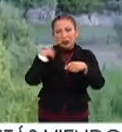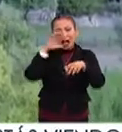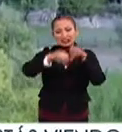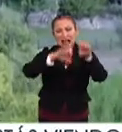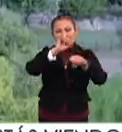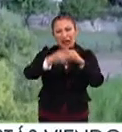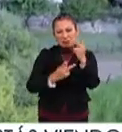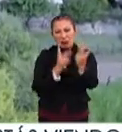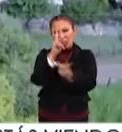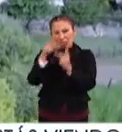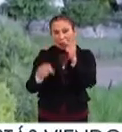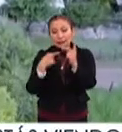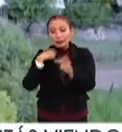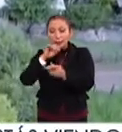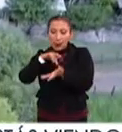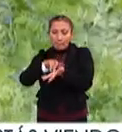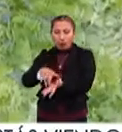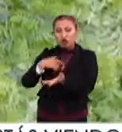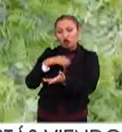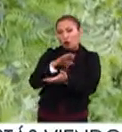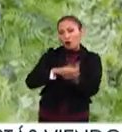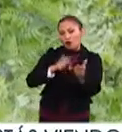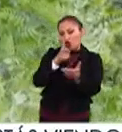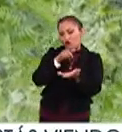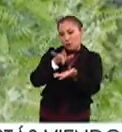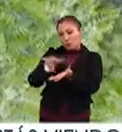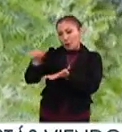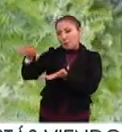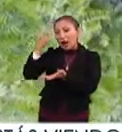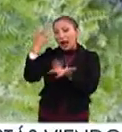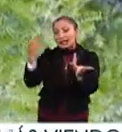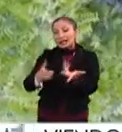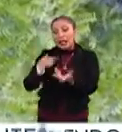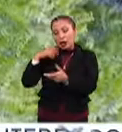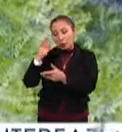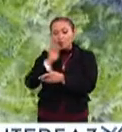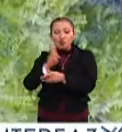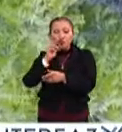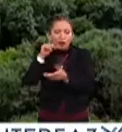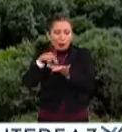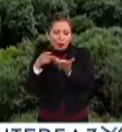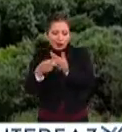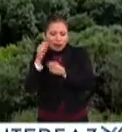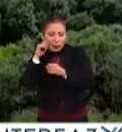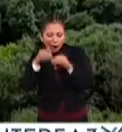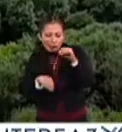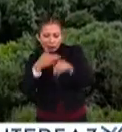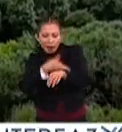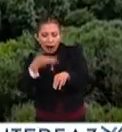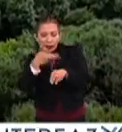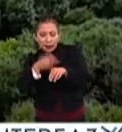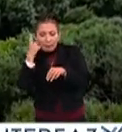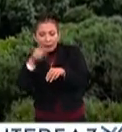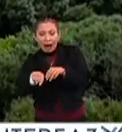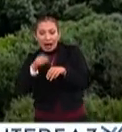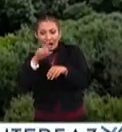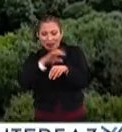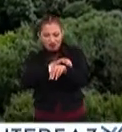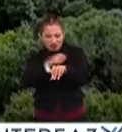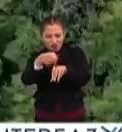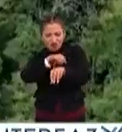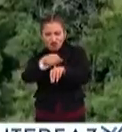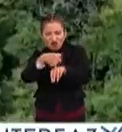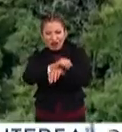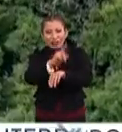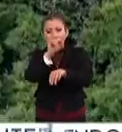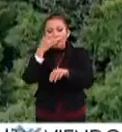Igual otro proyecto fue financiado con el Fondo Sectorial para la creación de un prototipo que le diera una solución del descortezado de